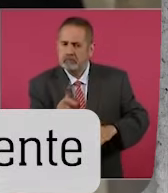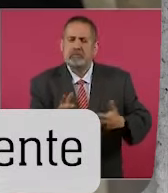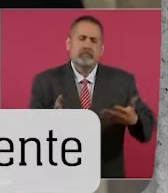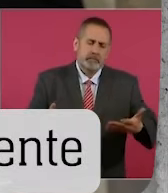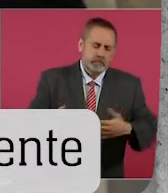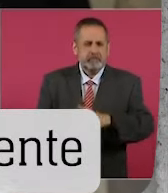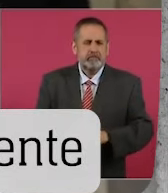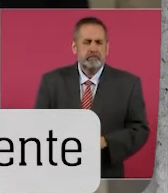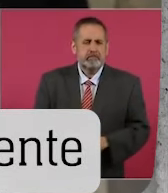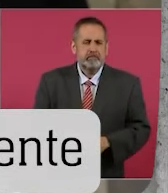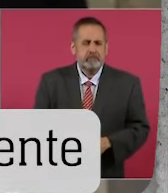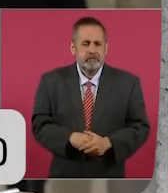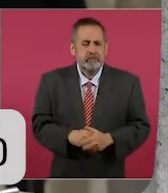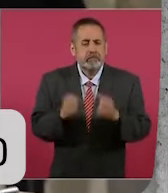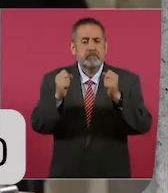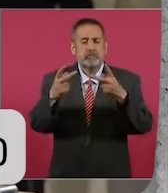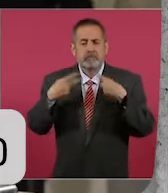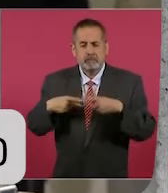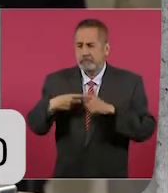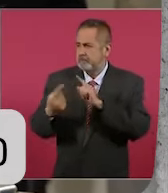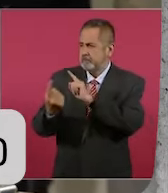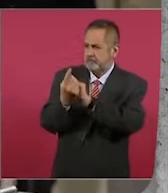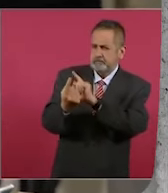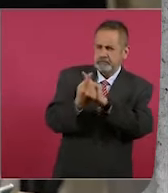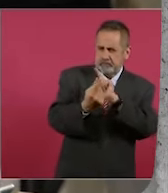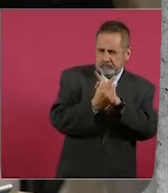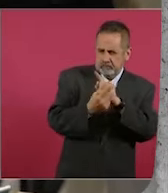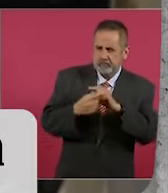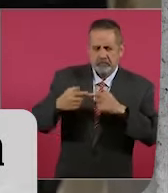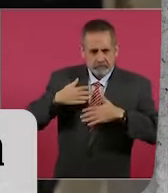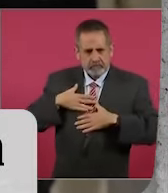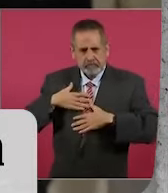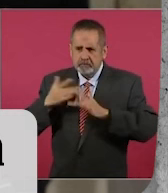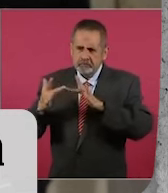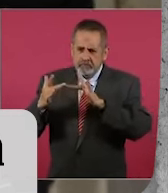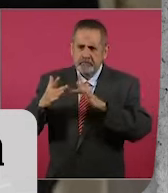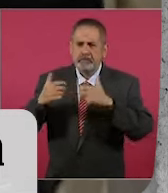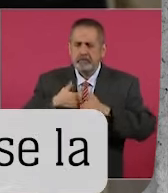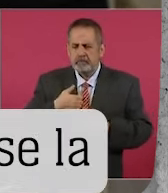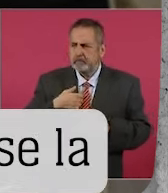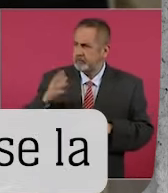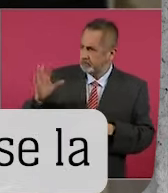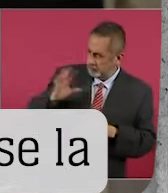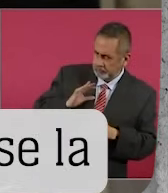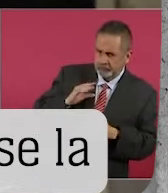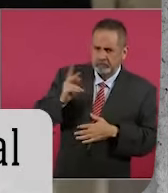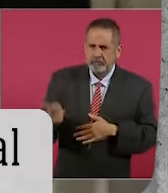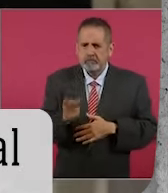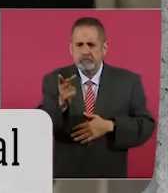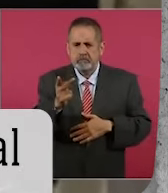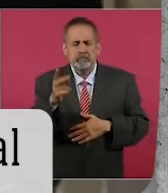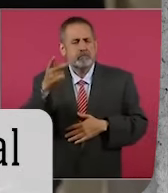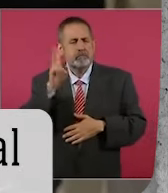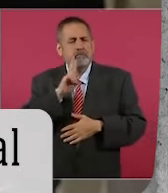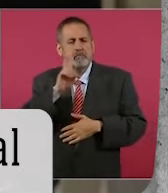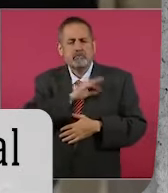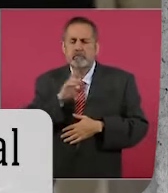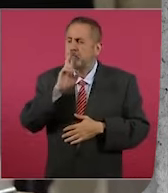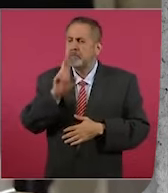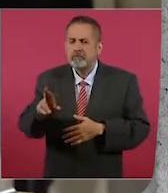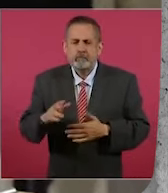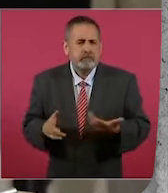Con base en esto, presidente, bastante gente se nos ha acercado al programa para hacernos esta pregunta y que a lo mejor usted se la pudiera responder al